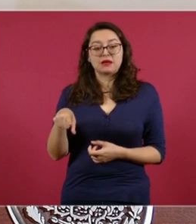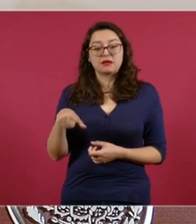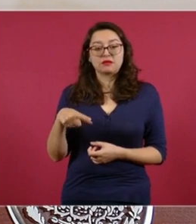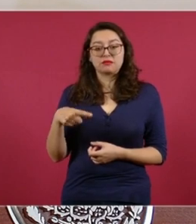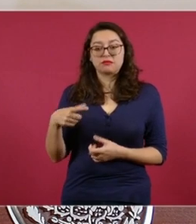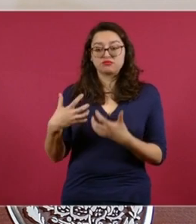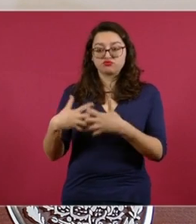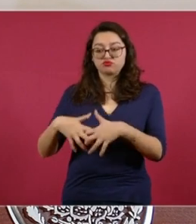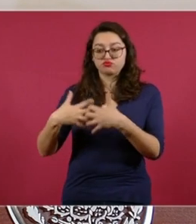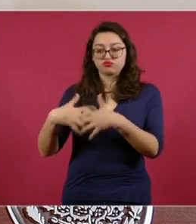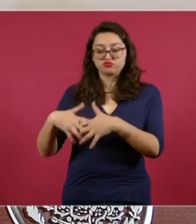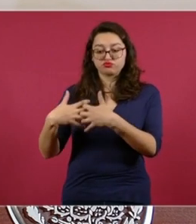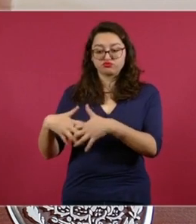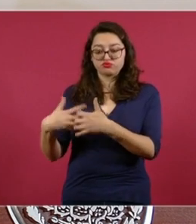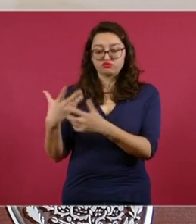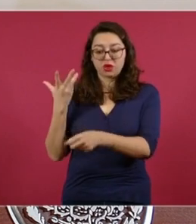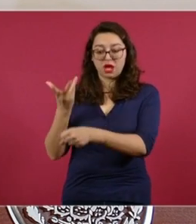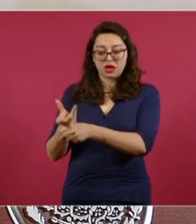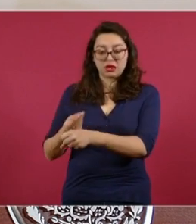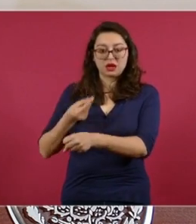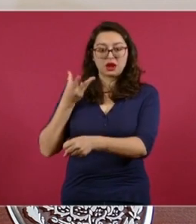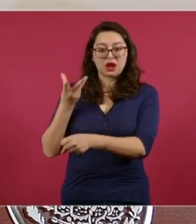de la refinería, que no se